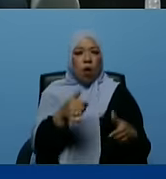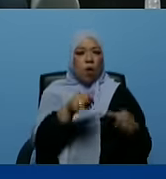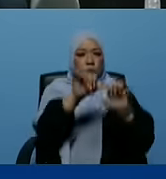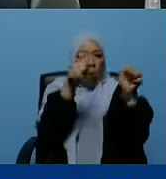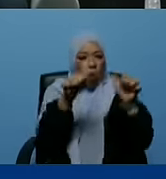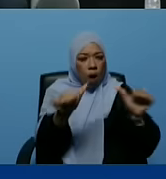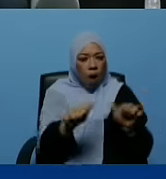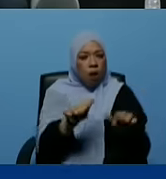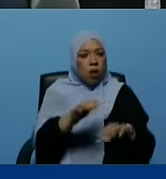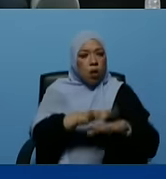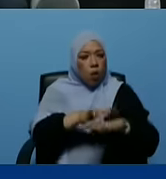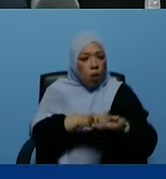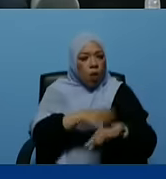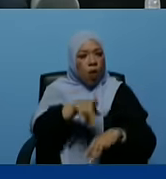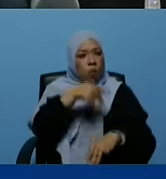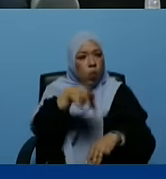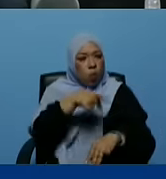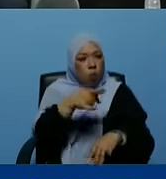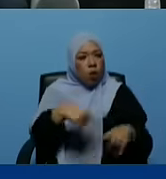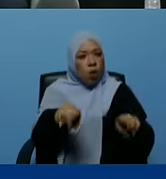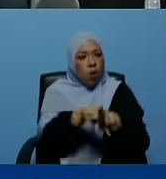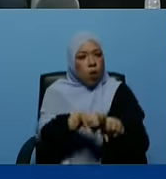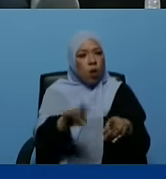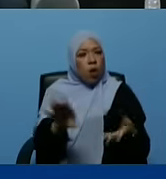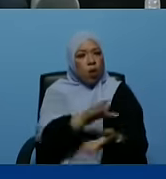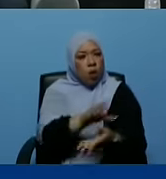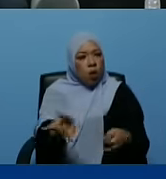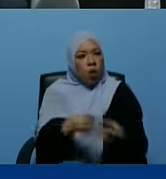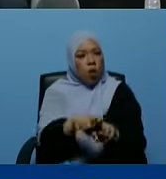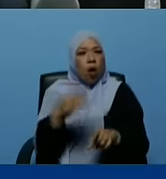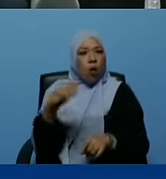que está convocando igualito al concierto de Cúcuta